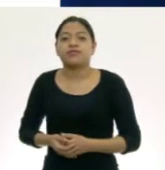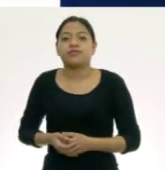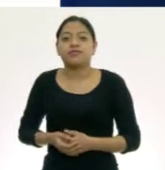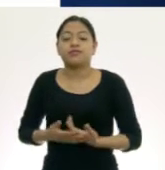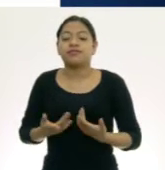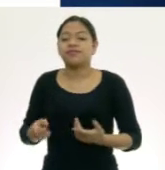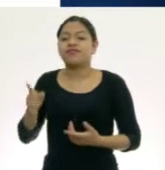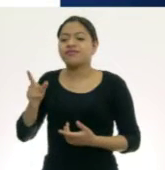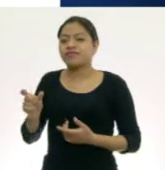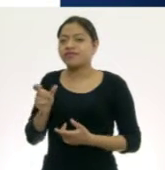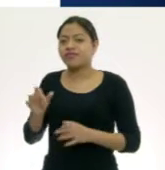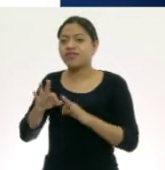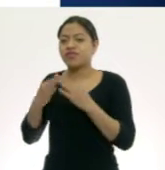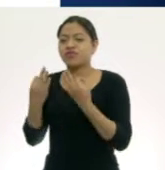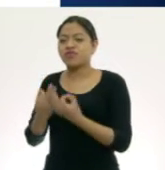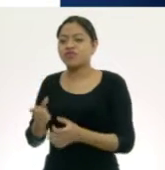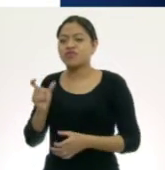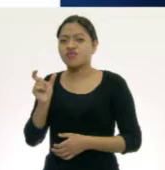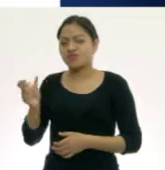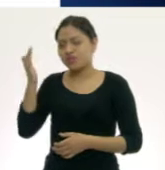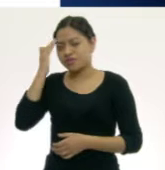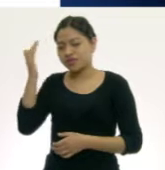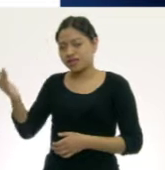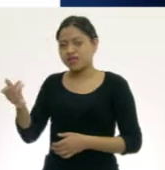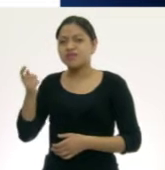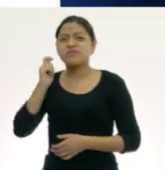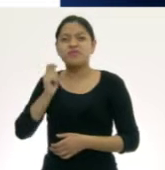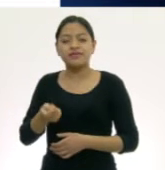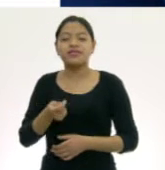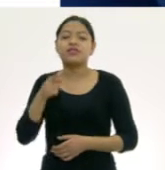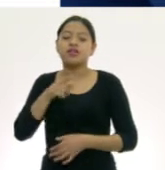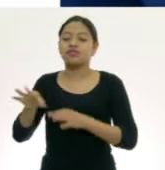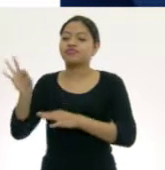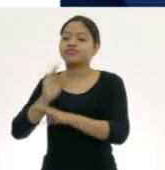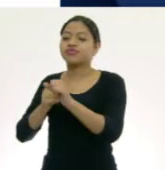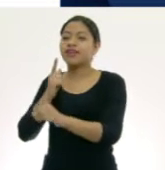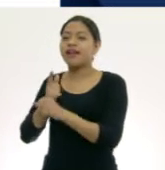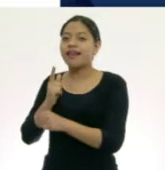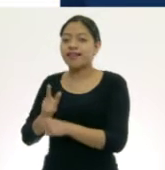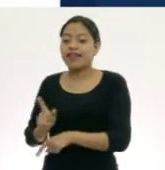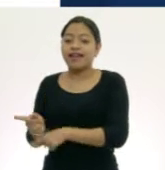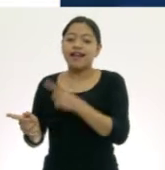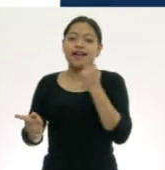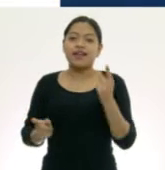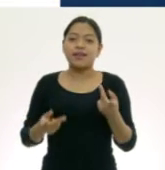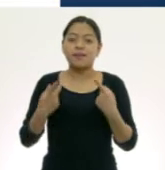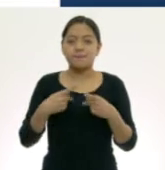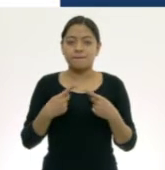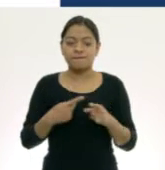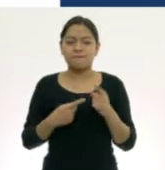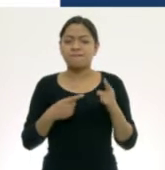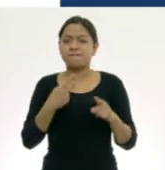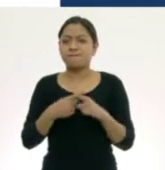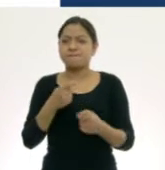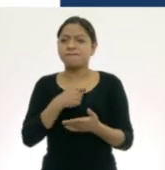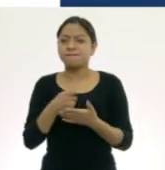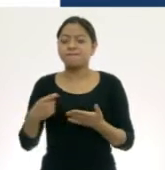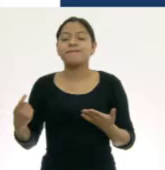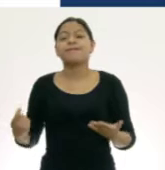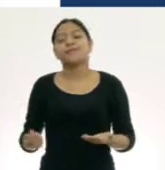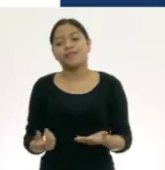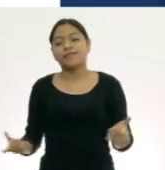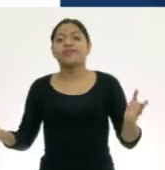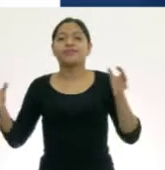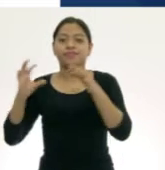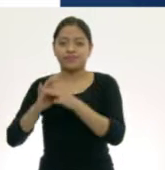conjugado, nos hace poder conocer, identificar la persona gramatical y también su conjugación está